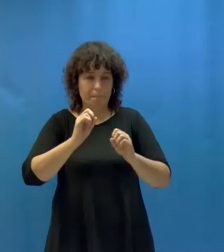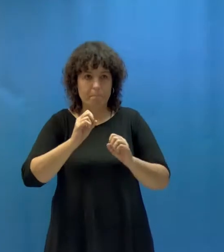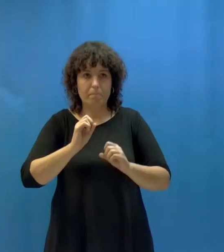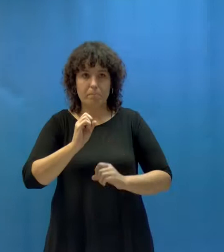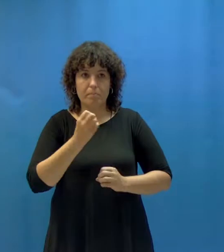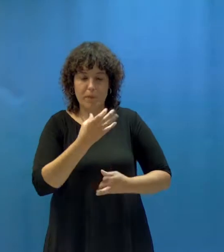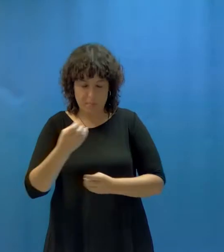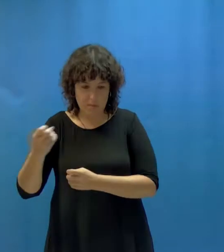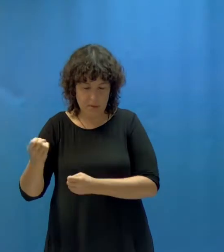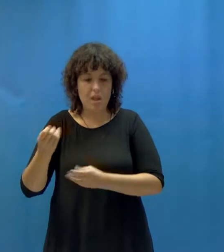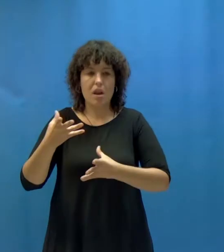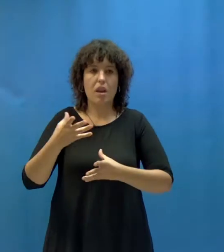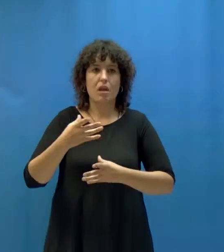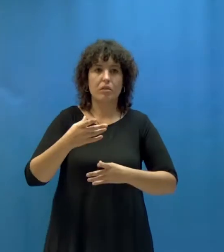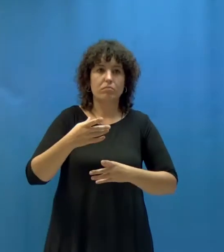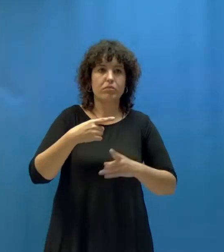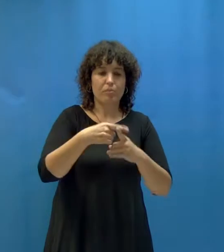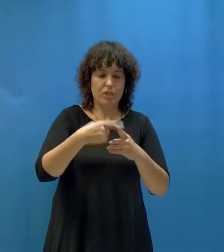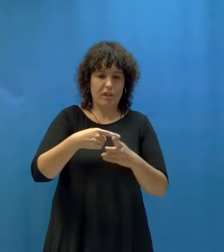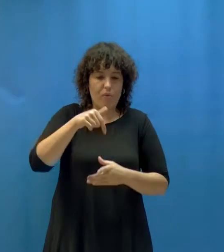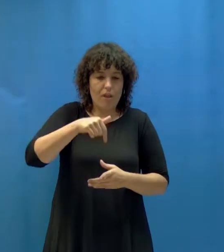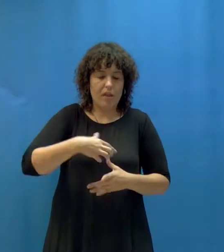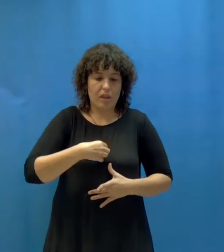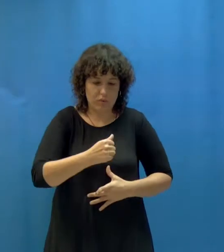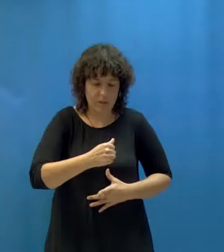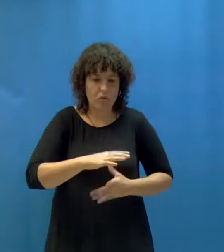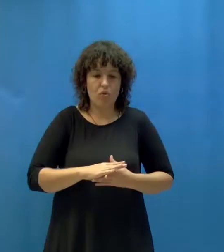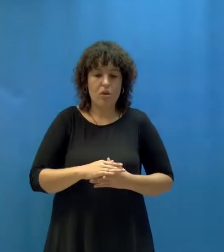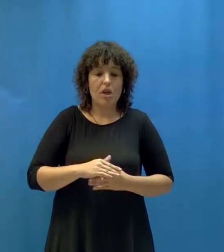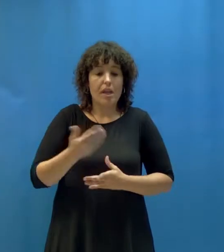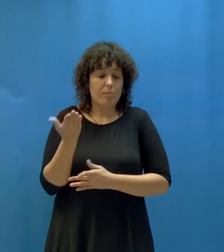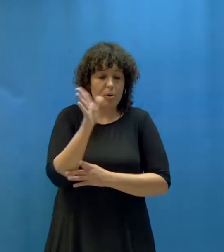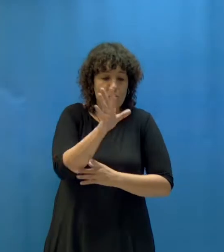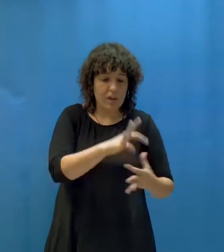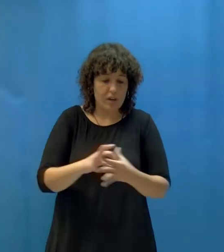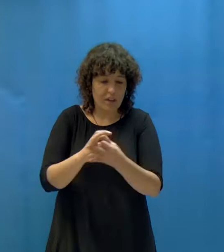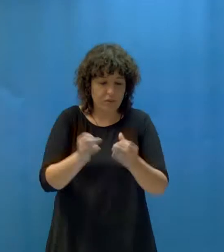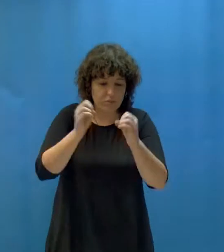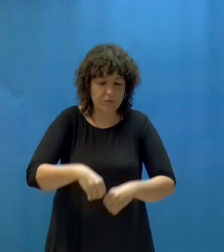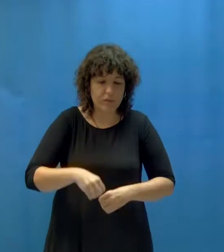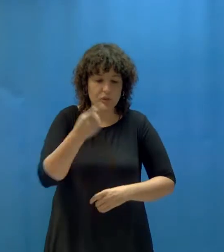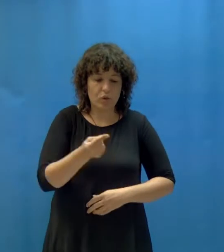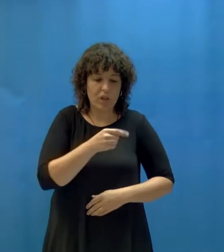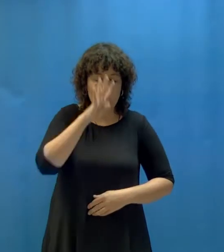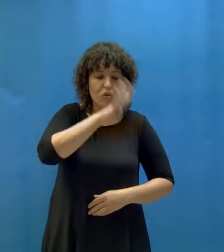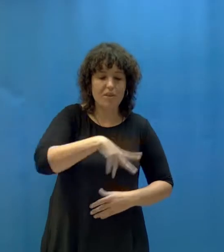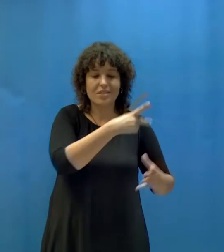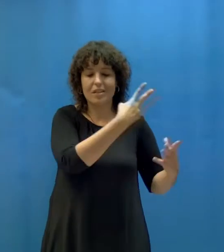carácter favorable de la intervención municipal. Y se propone aprobar esta relación que asciende un total de 4.077